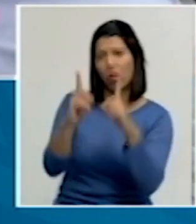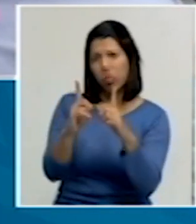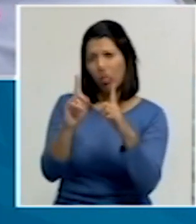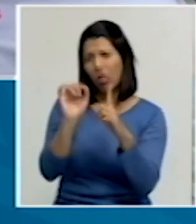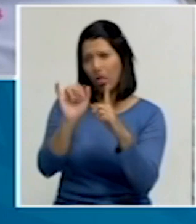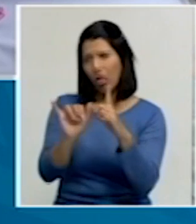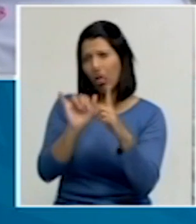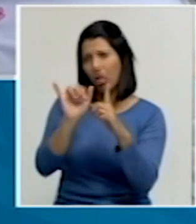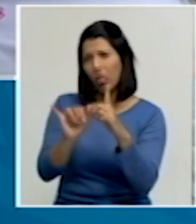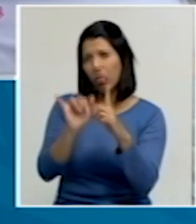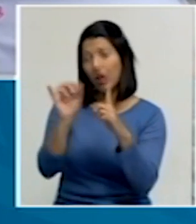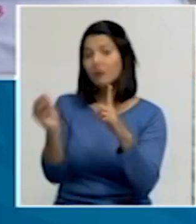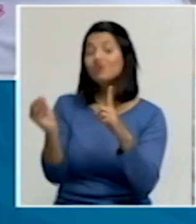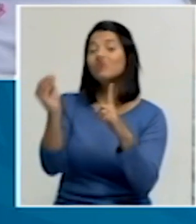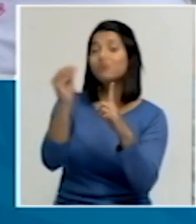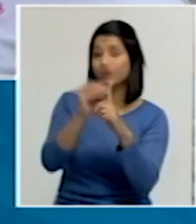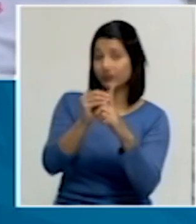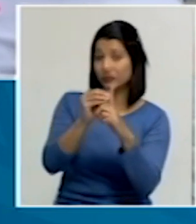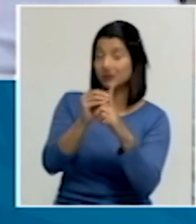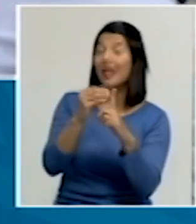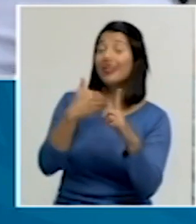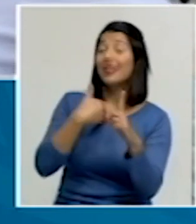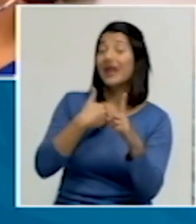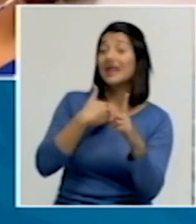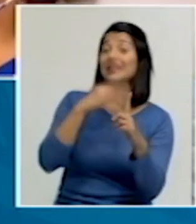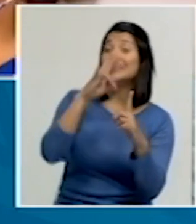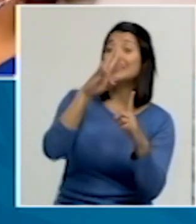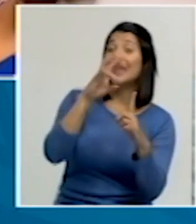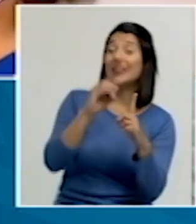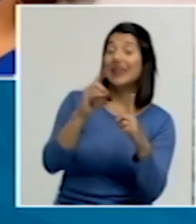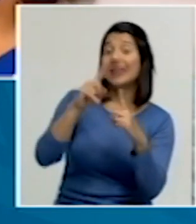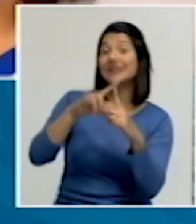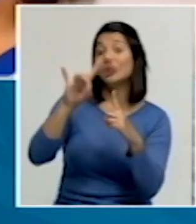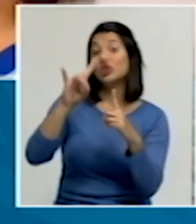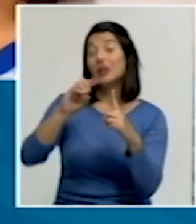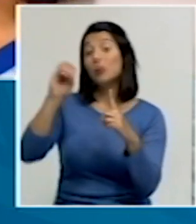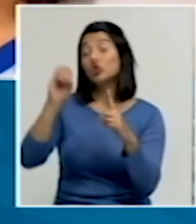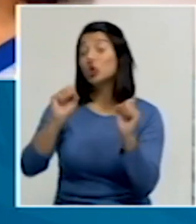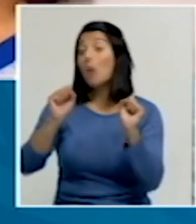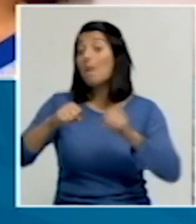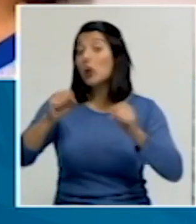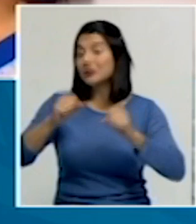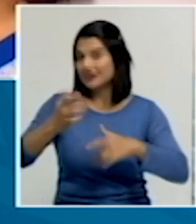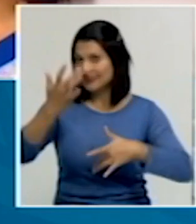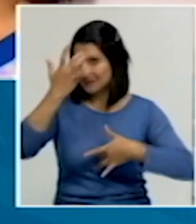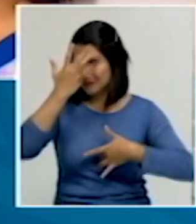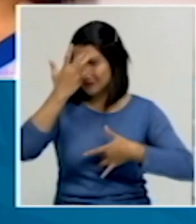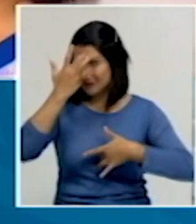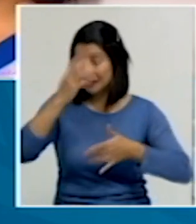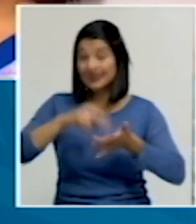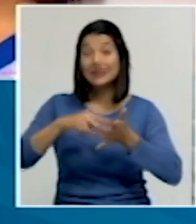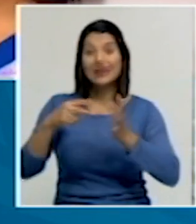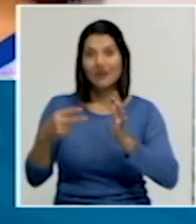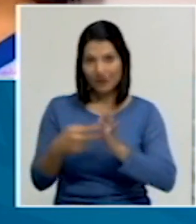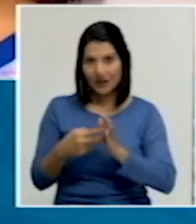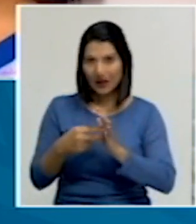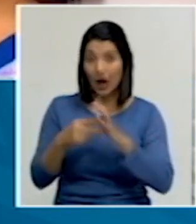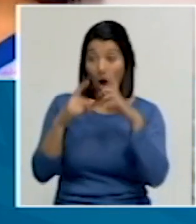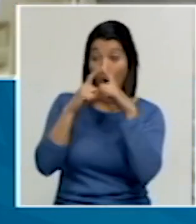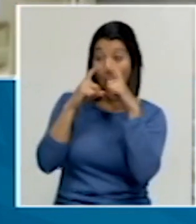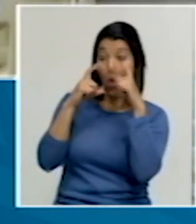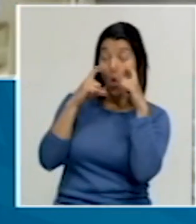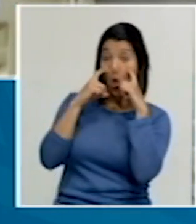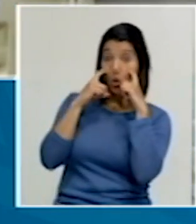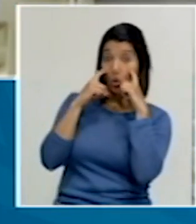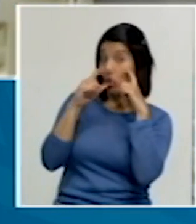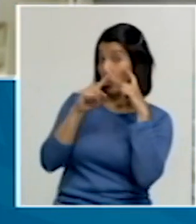70 y un 80%. O sea, el uso de las mascarillas en las personas no infectadas ayuda un poco, pero lo